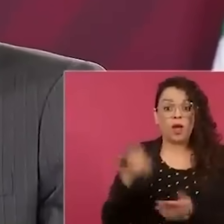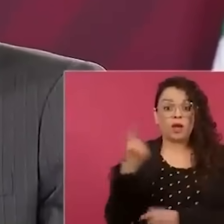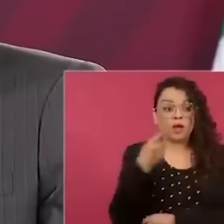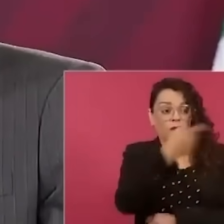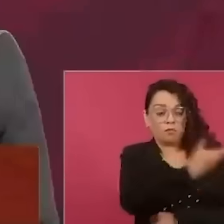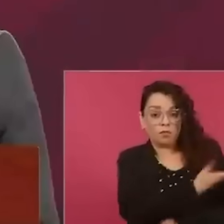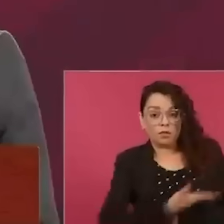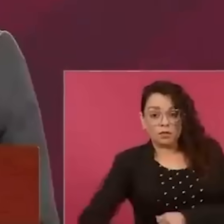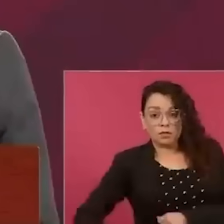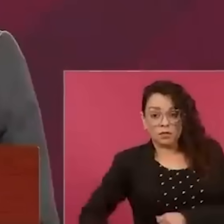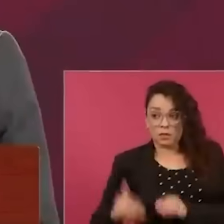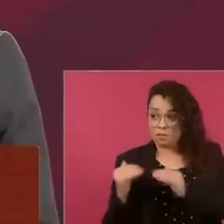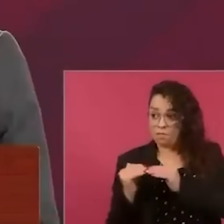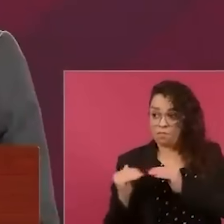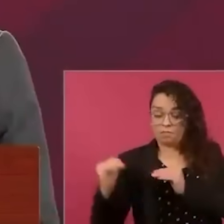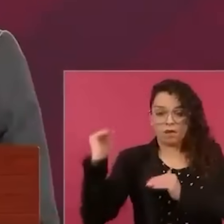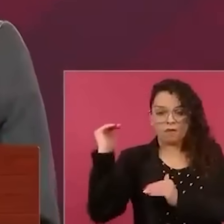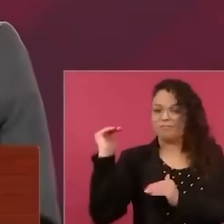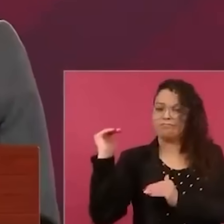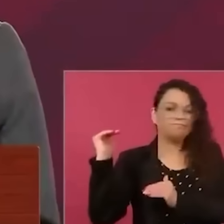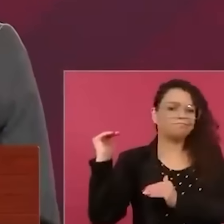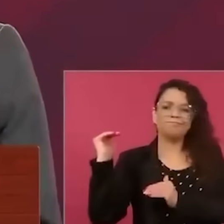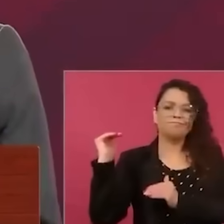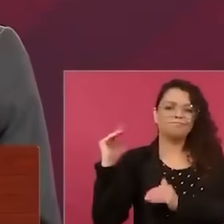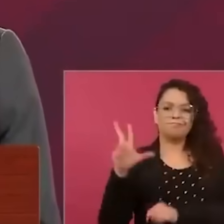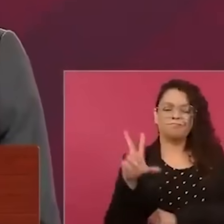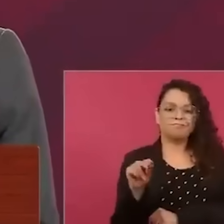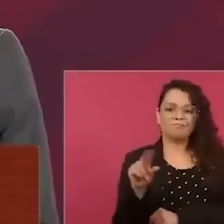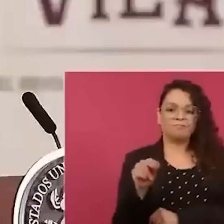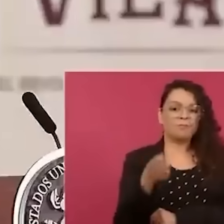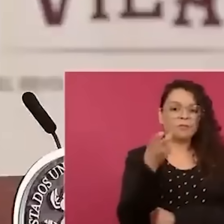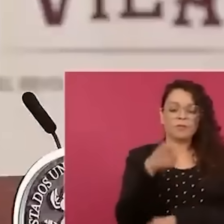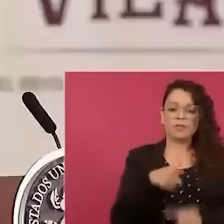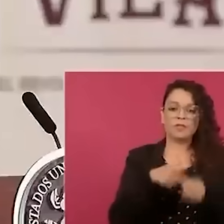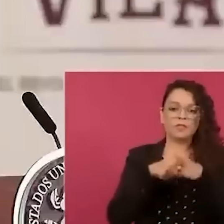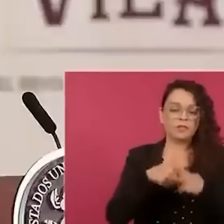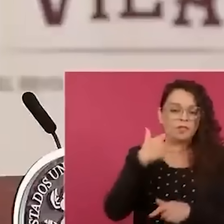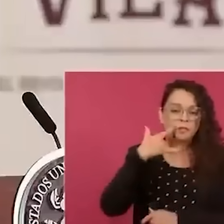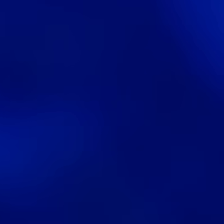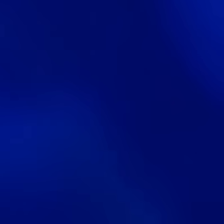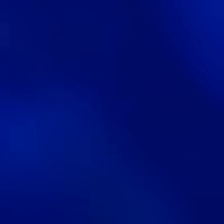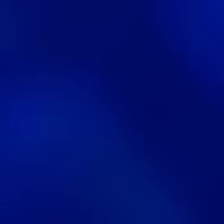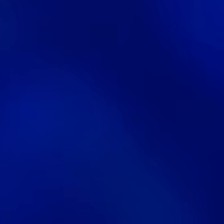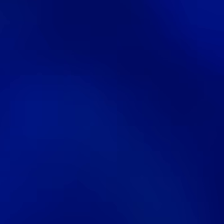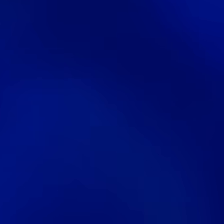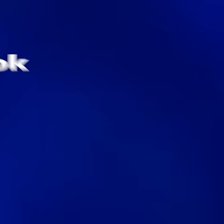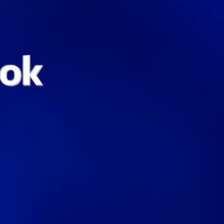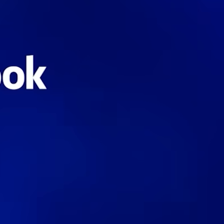Todo eso lo vamos a seguir planteando.